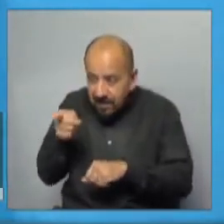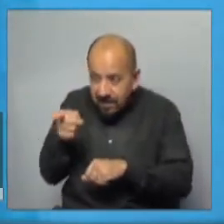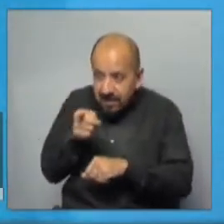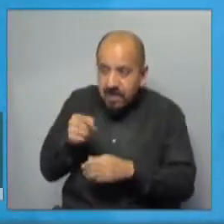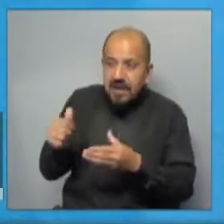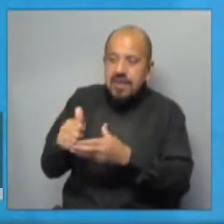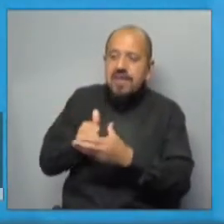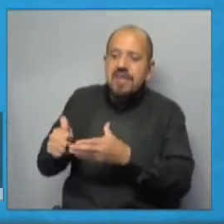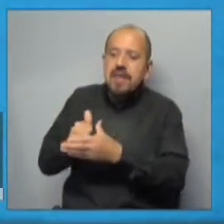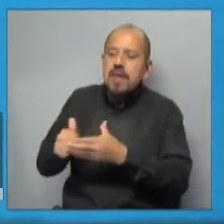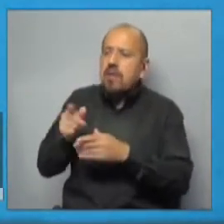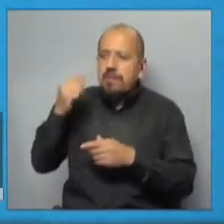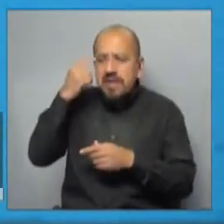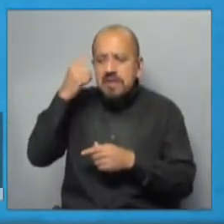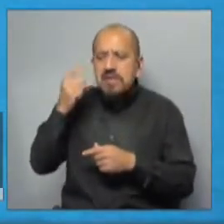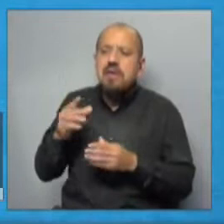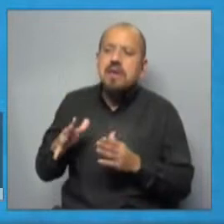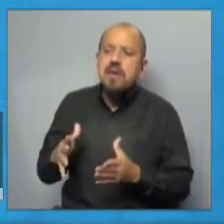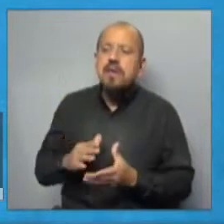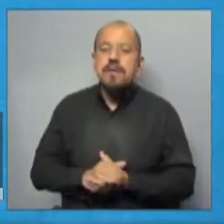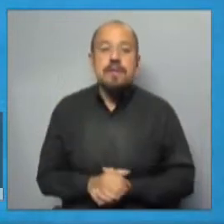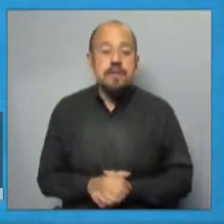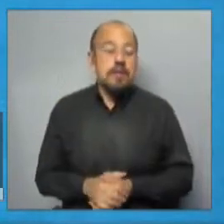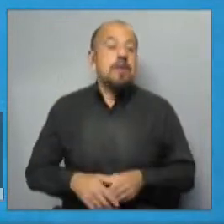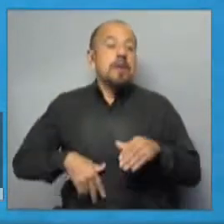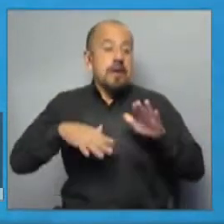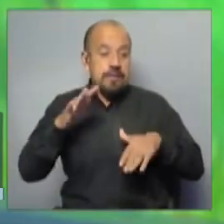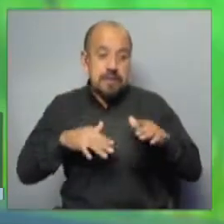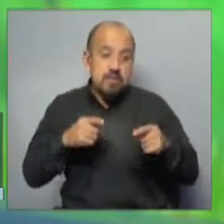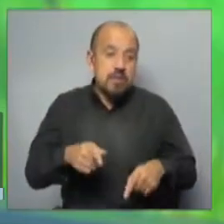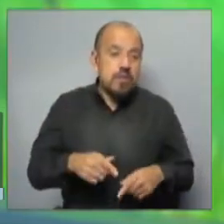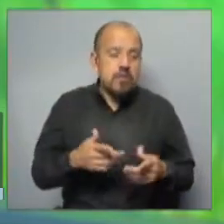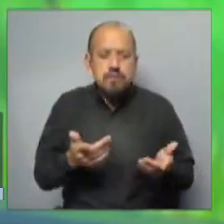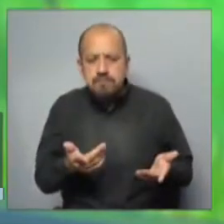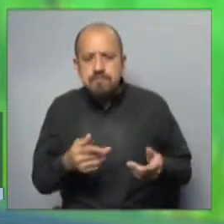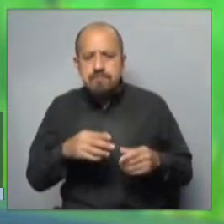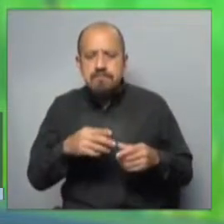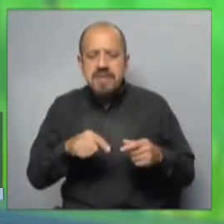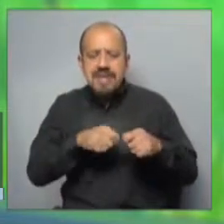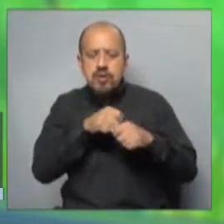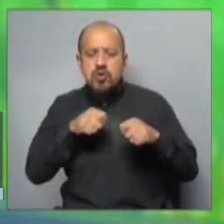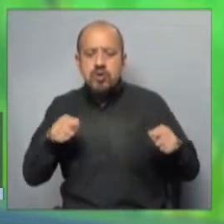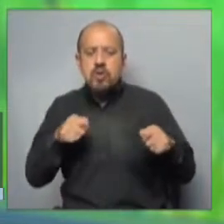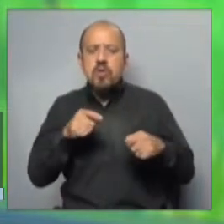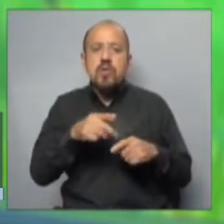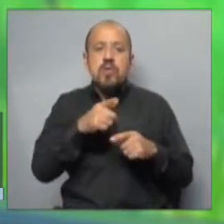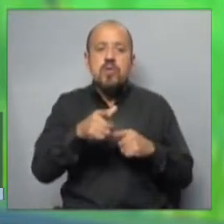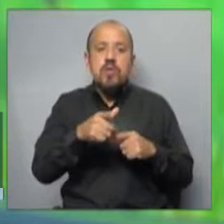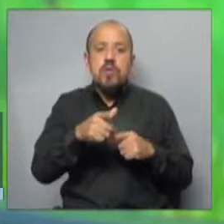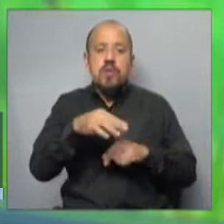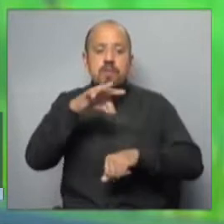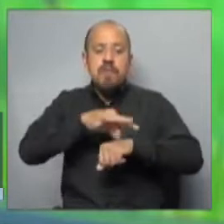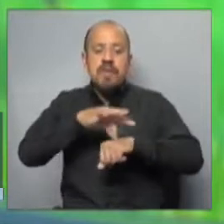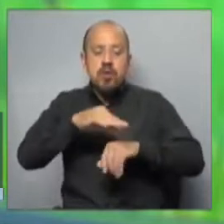este diagnóstico qué experiencia tienen ustedes en ese sentido y bueno mira muchas veces cuando el diagnóstico es precoz el pediatra